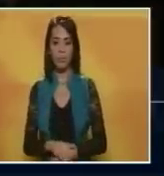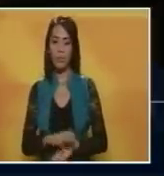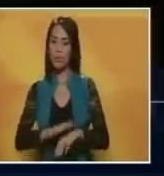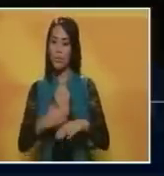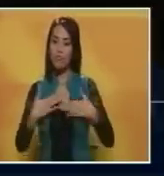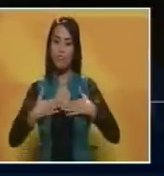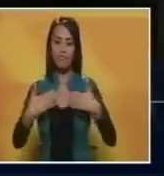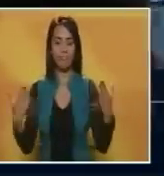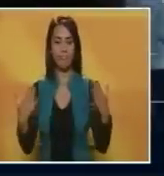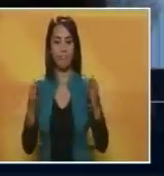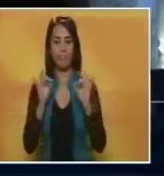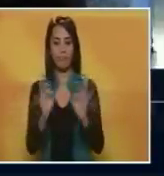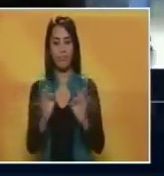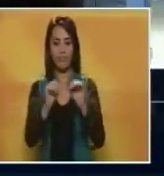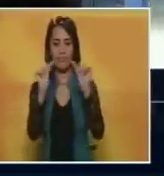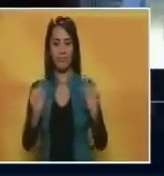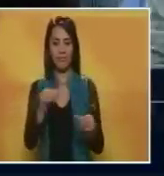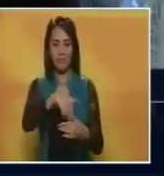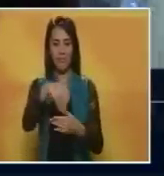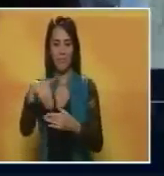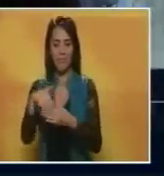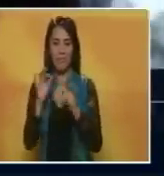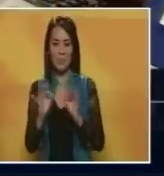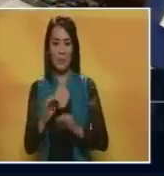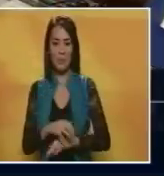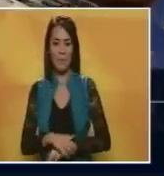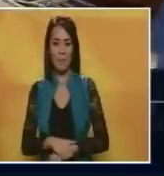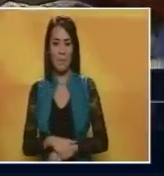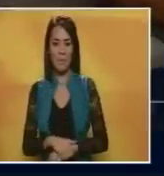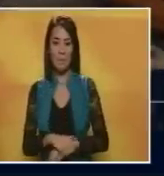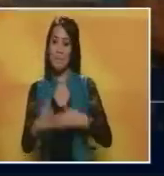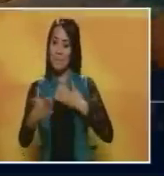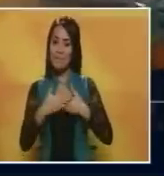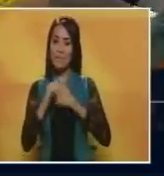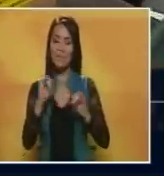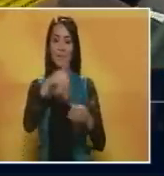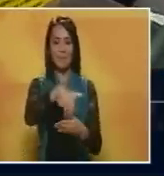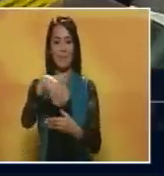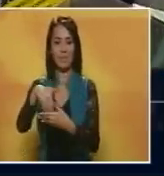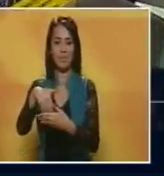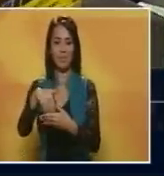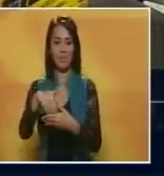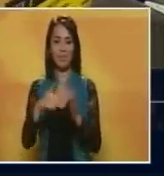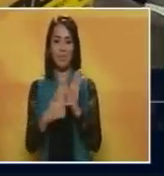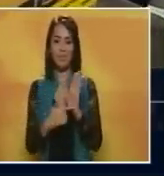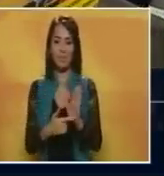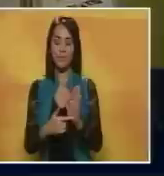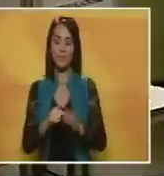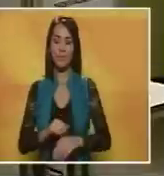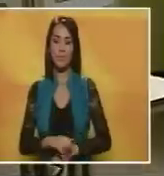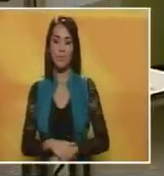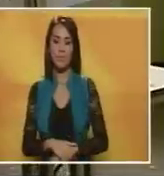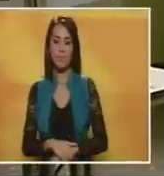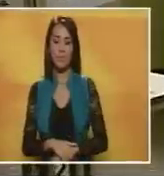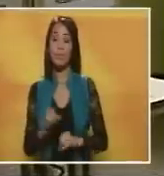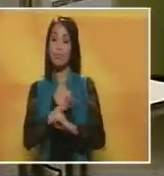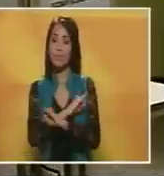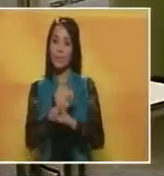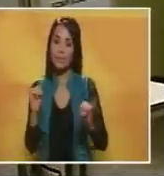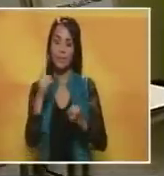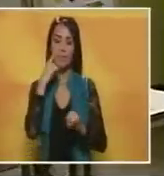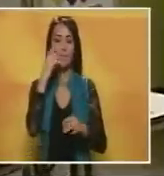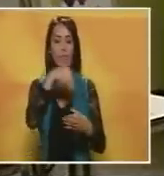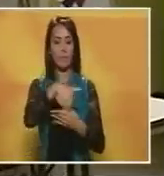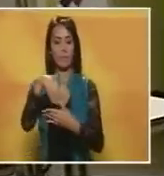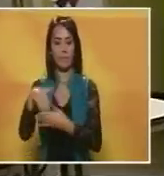permiten certificar el sistema electoral automatizado y el cierre de la votación con el acto de escrutinio una vez finalizado